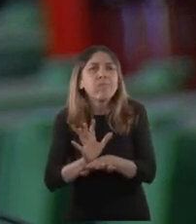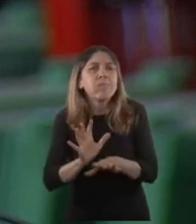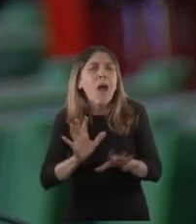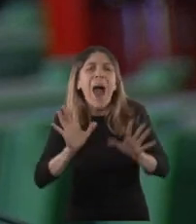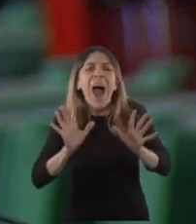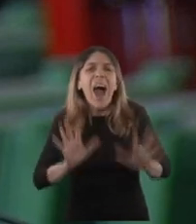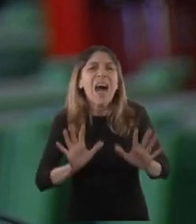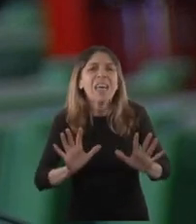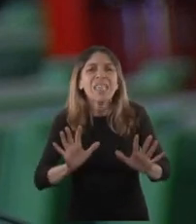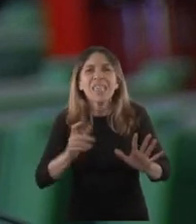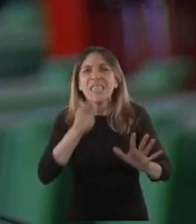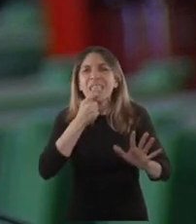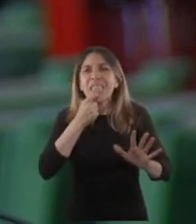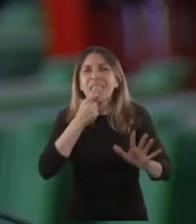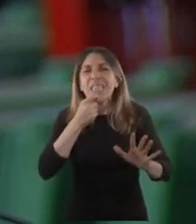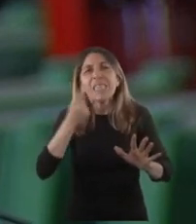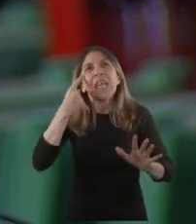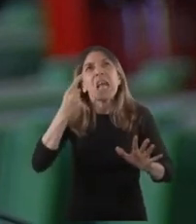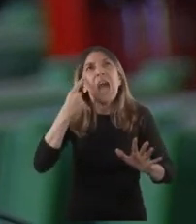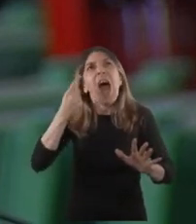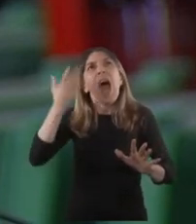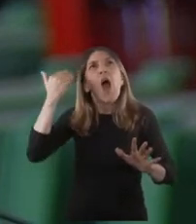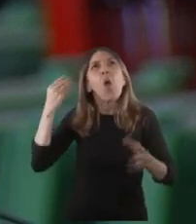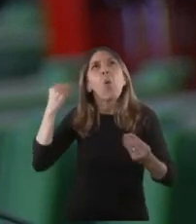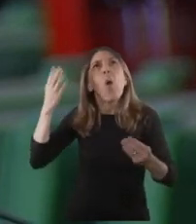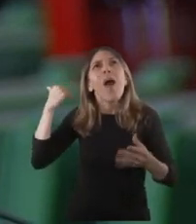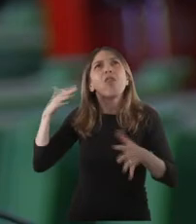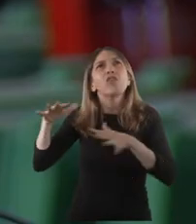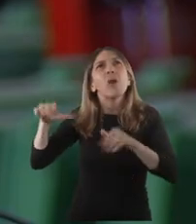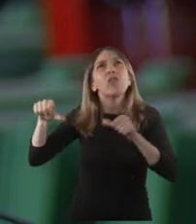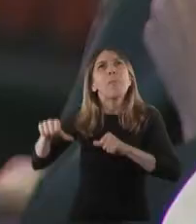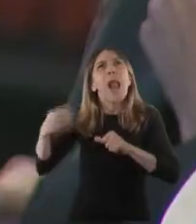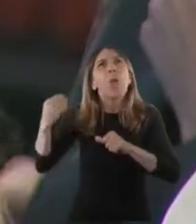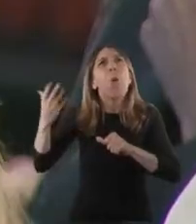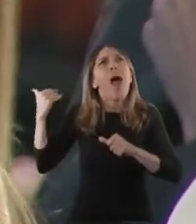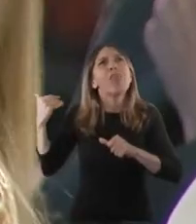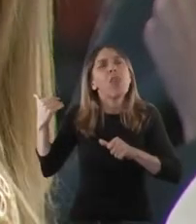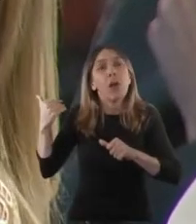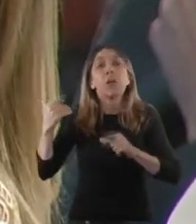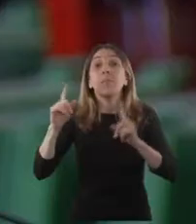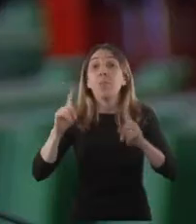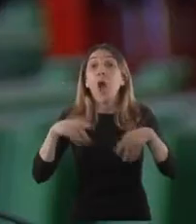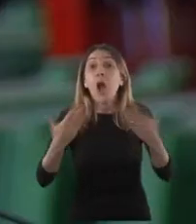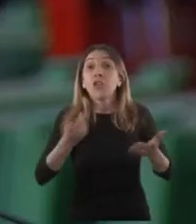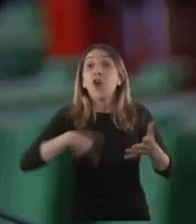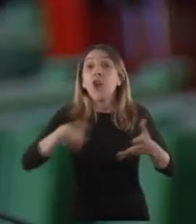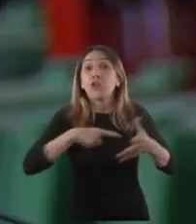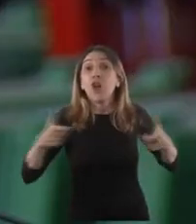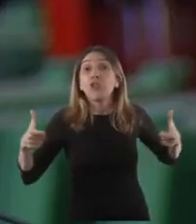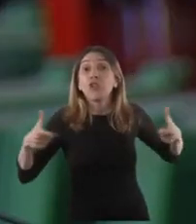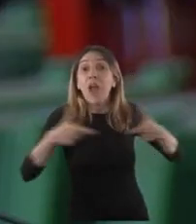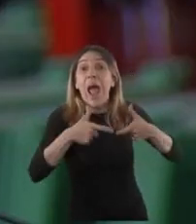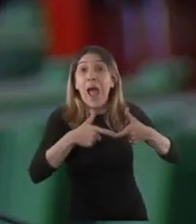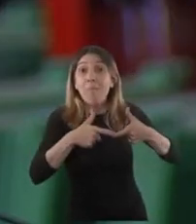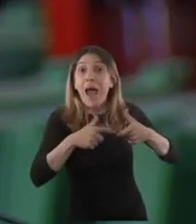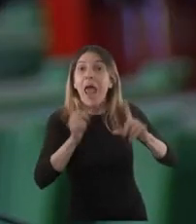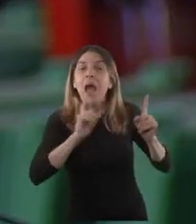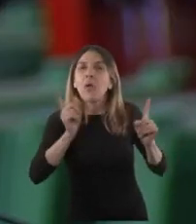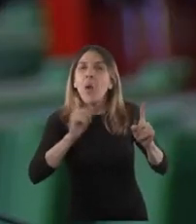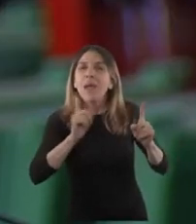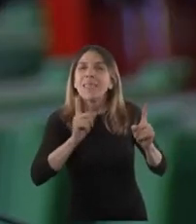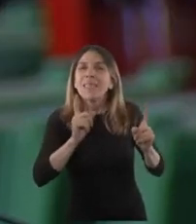queremos, cuándo ocurrió siempre. Entonces nosotros en las cámaras no estamos en una